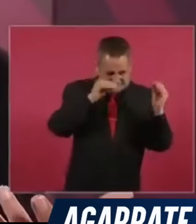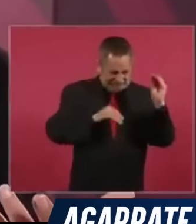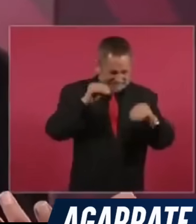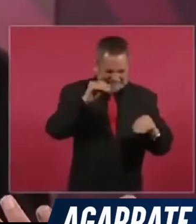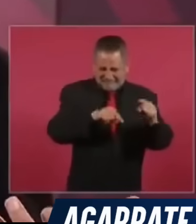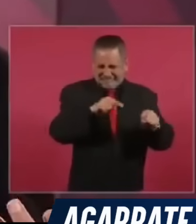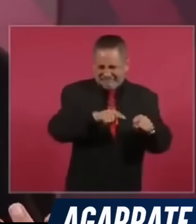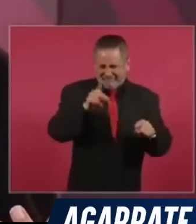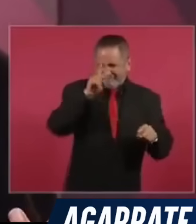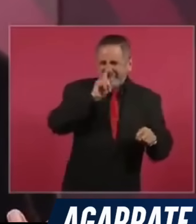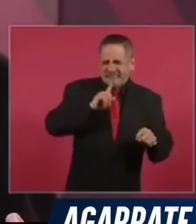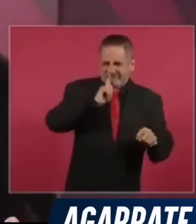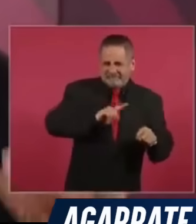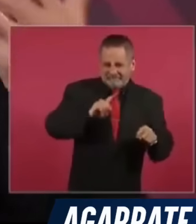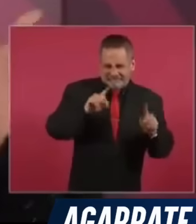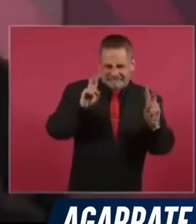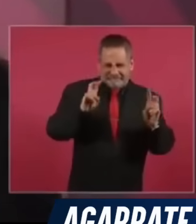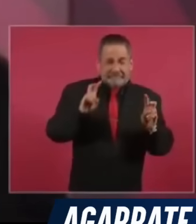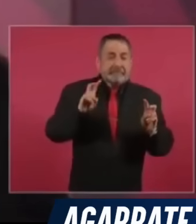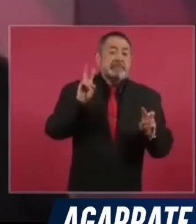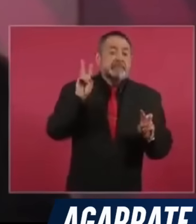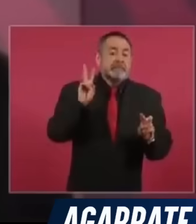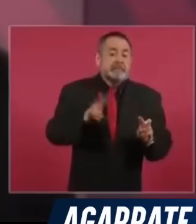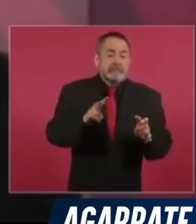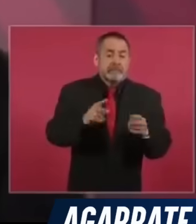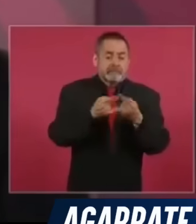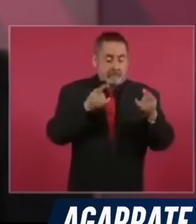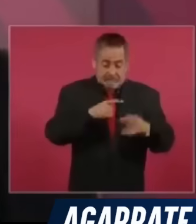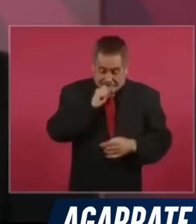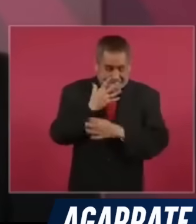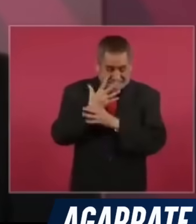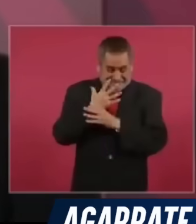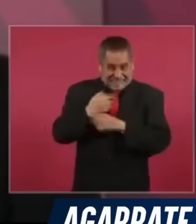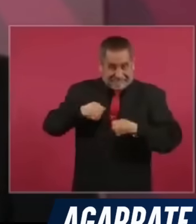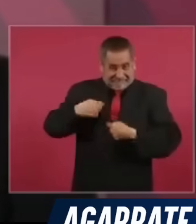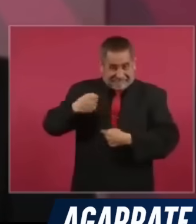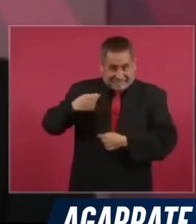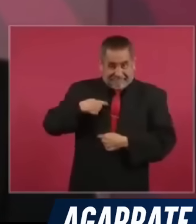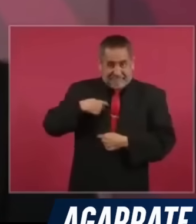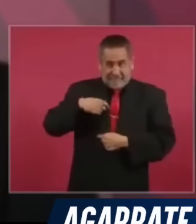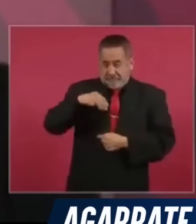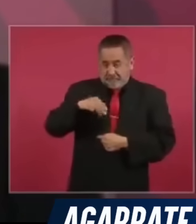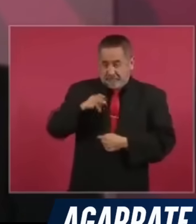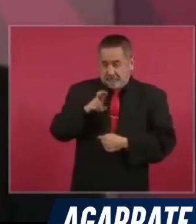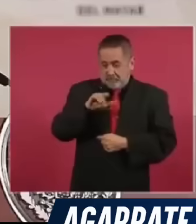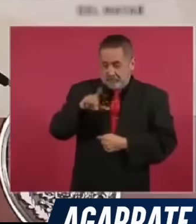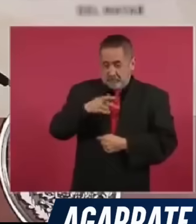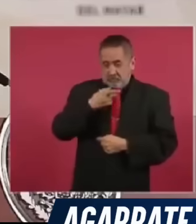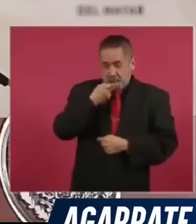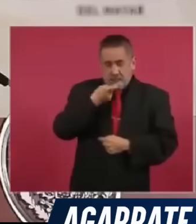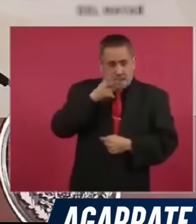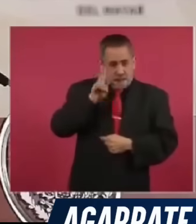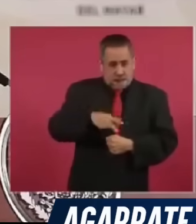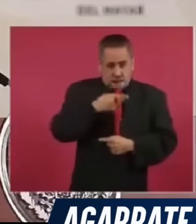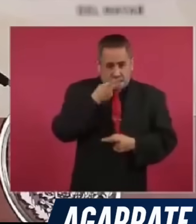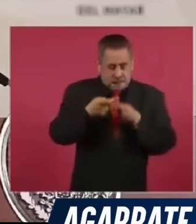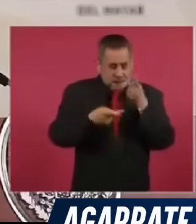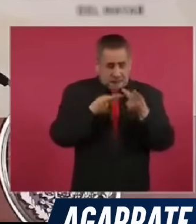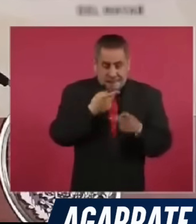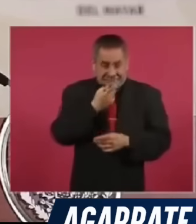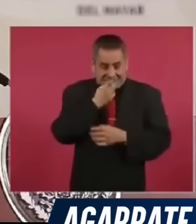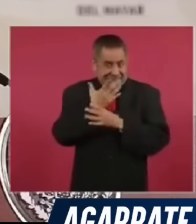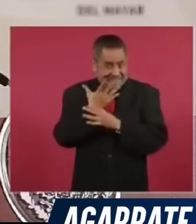histórica adás dicho por él mismo Murillo